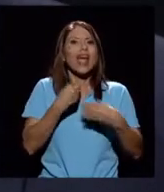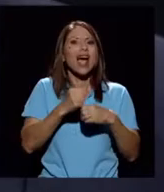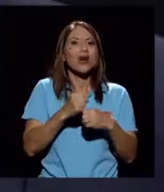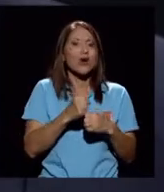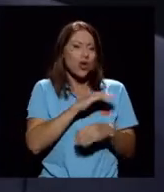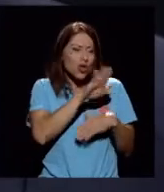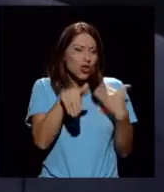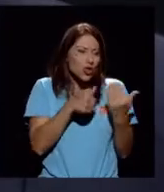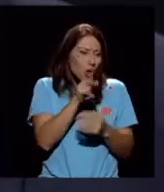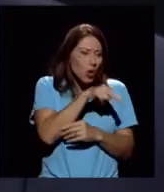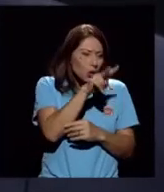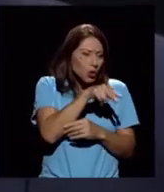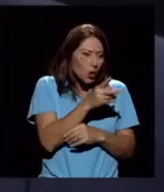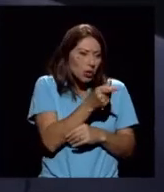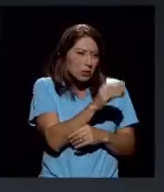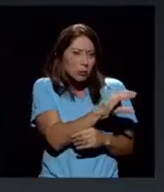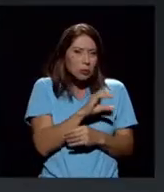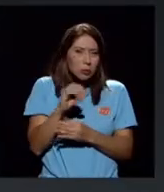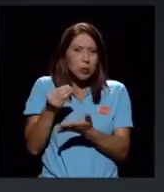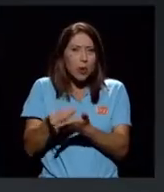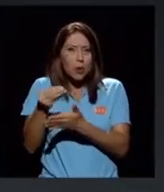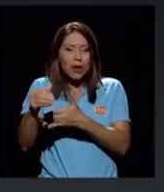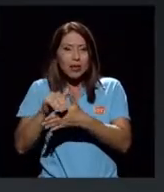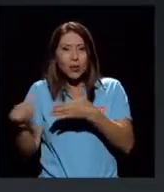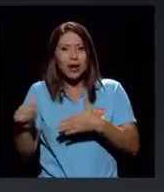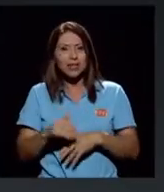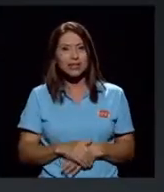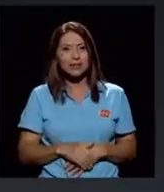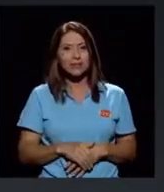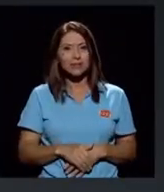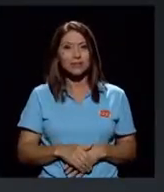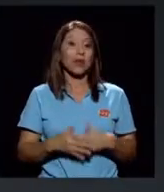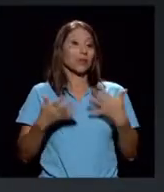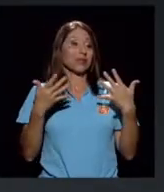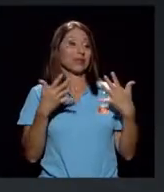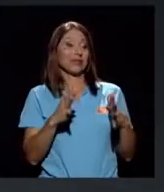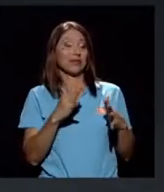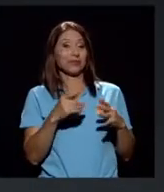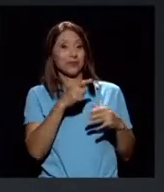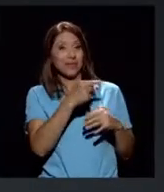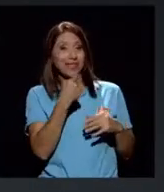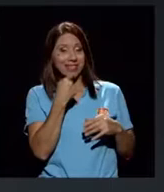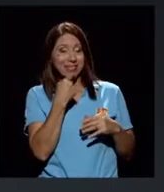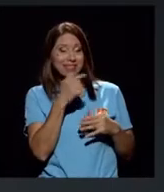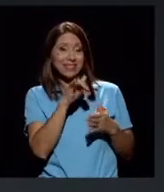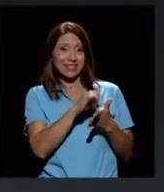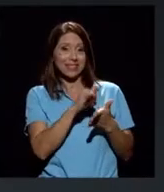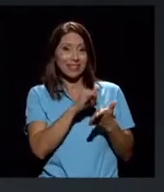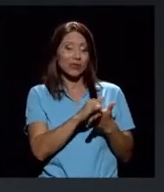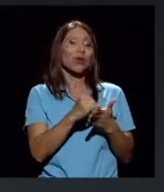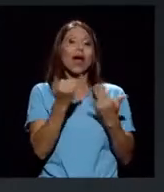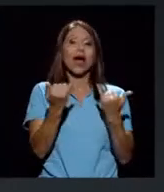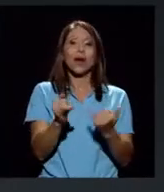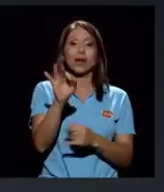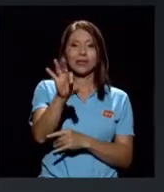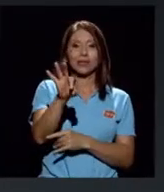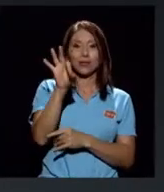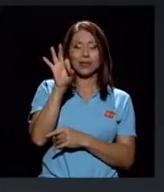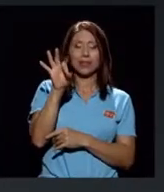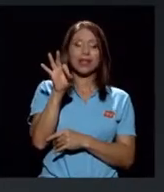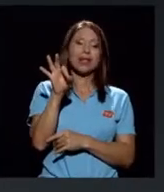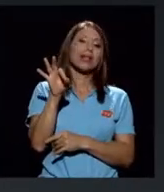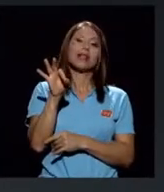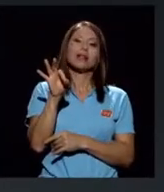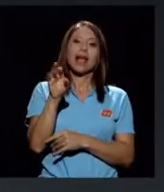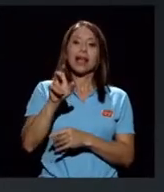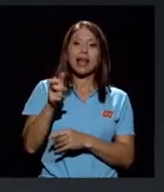cordones romper los chanchitos y comprar dólares pues después de esos seiscientos rotos invitan vélez vamos a socializar al canal que